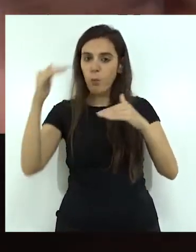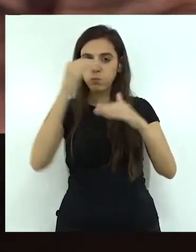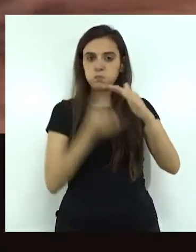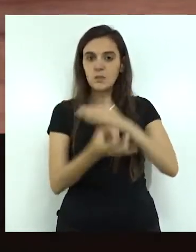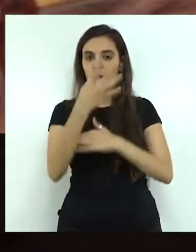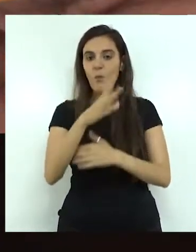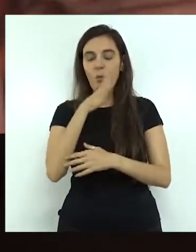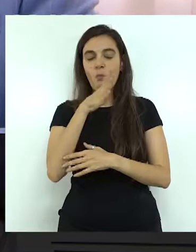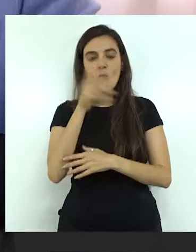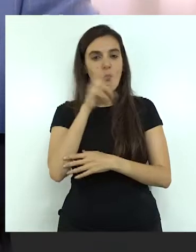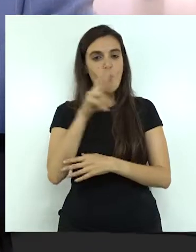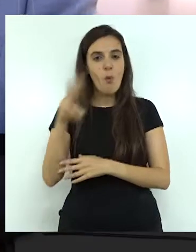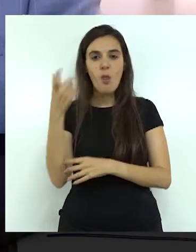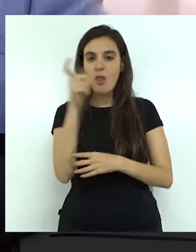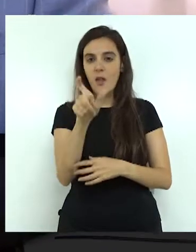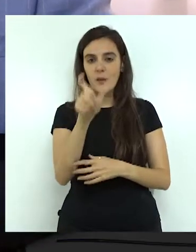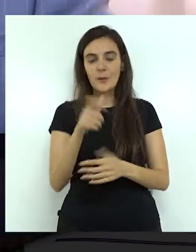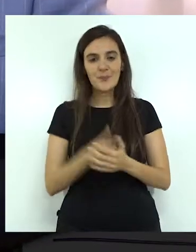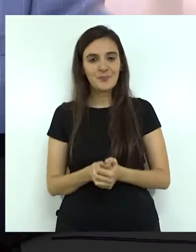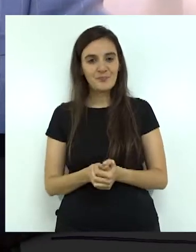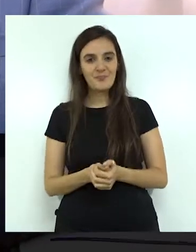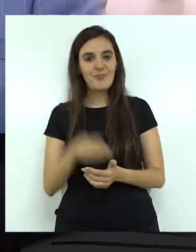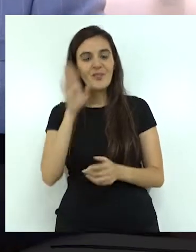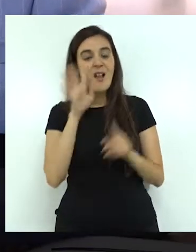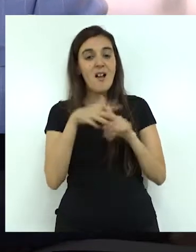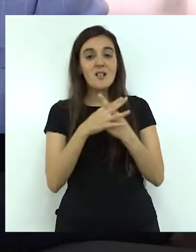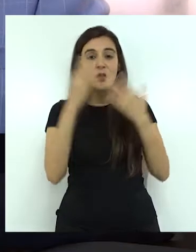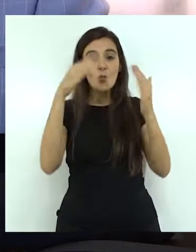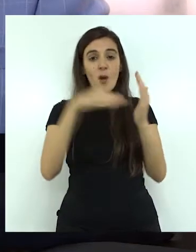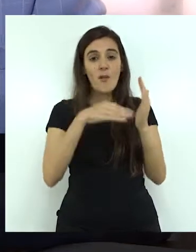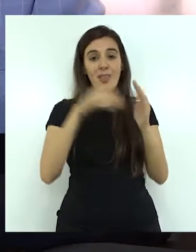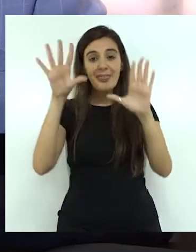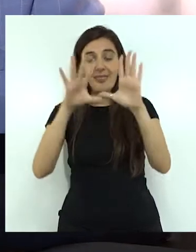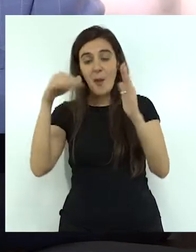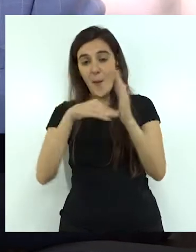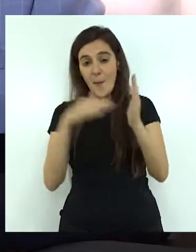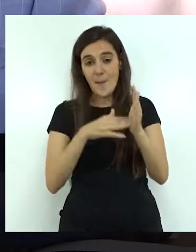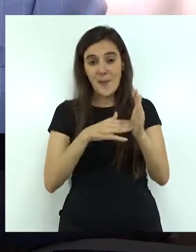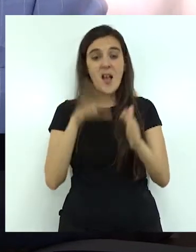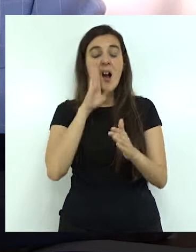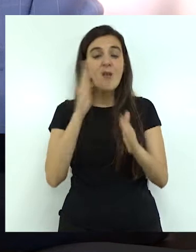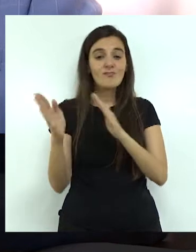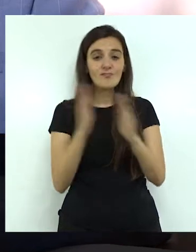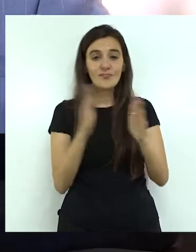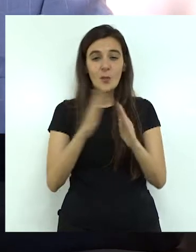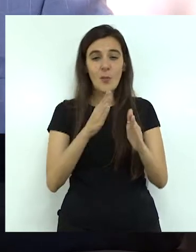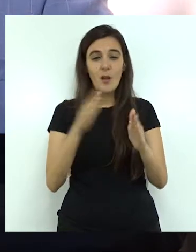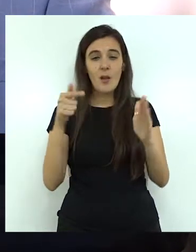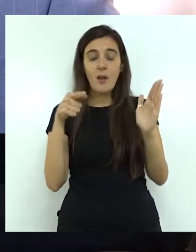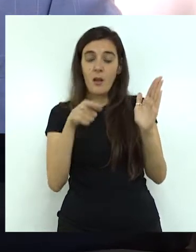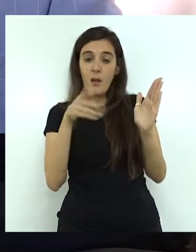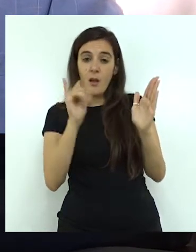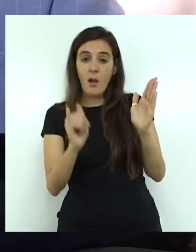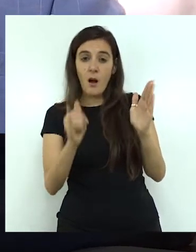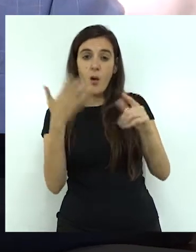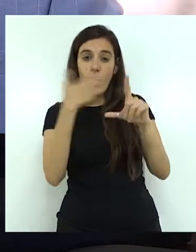lo demuestran las cifras de esas nueve diez mil en el primer través de este año tengo un correcto que nos ha mandado